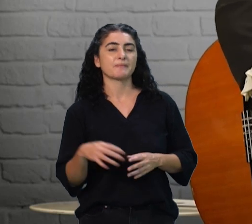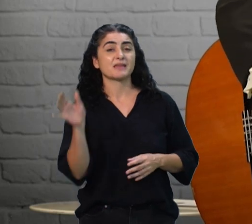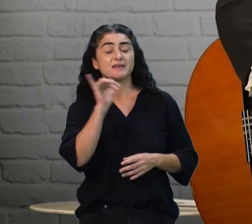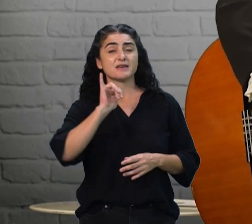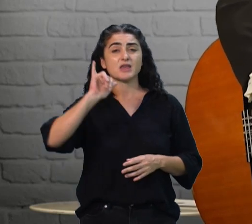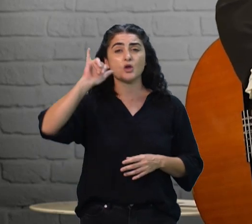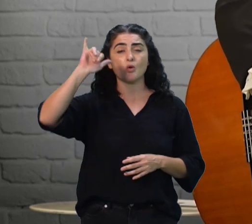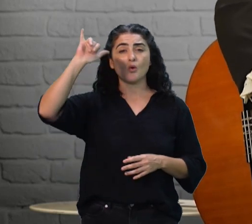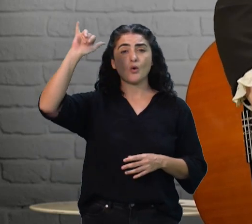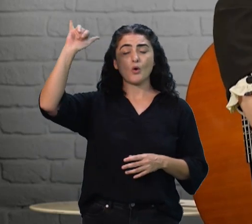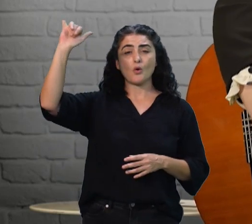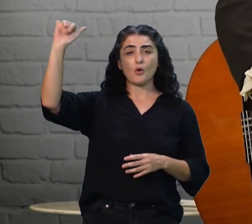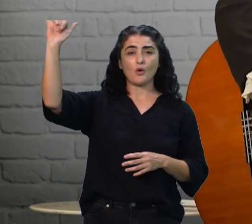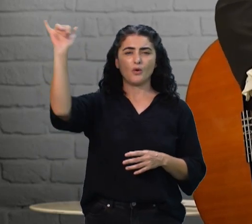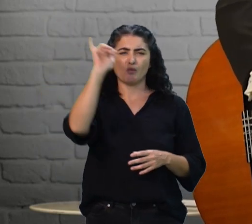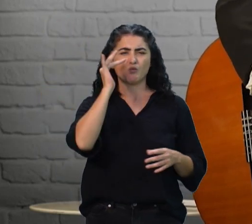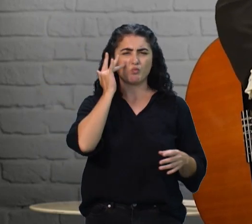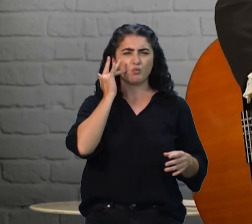riojano de